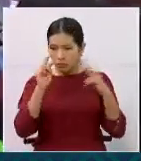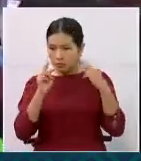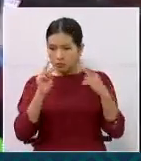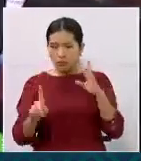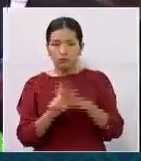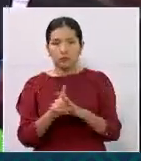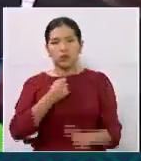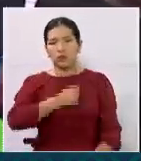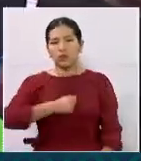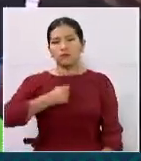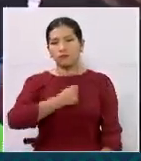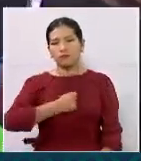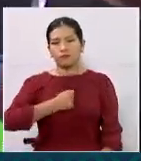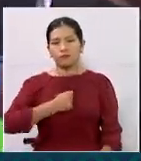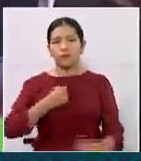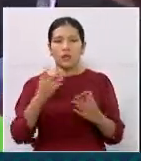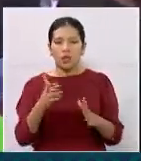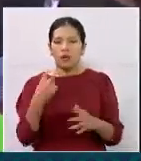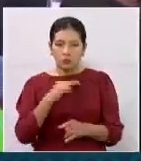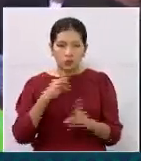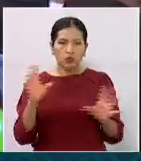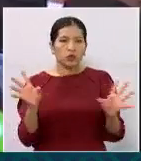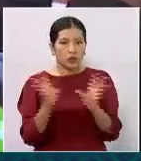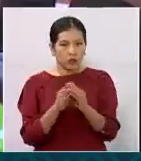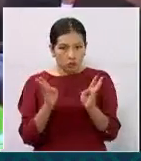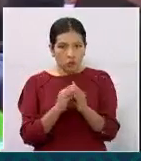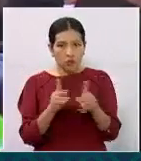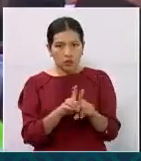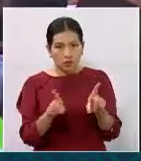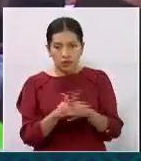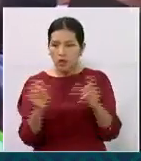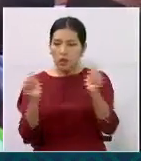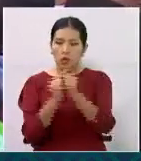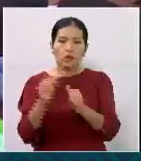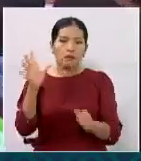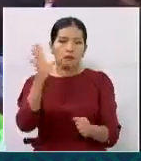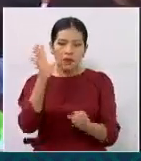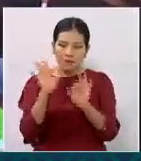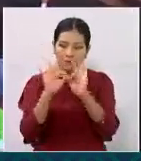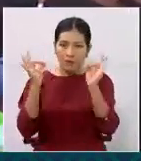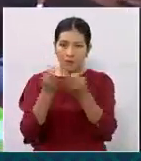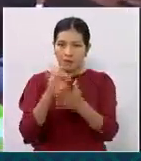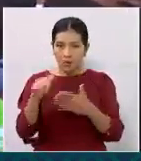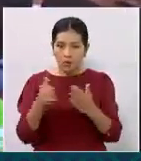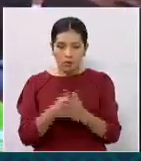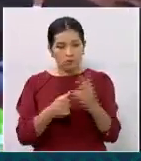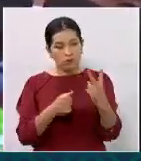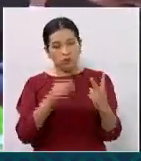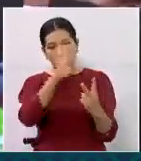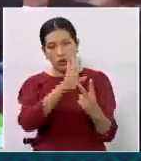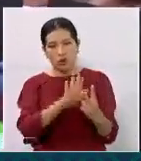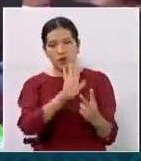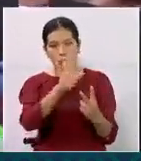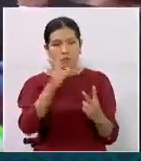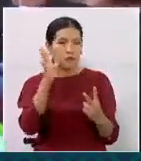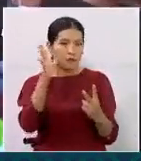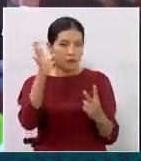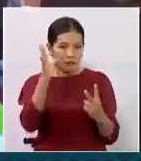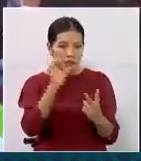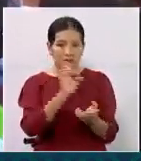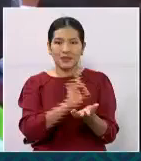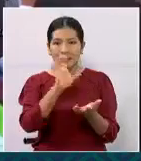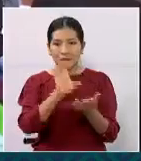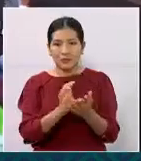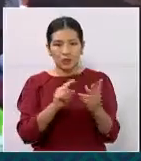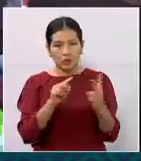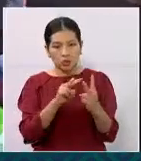también nos hemos reunido también con madre de familia de los dos chicos afectados, que está delicado,